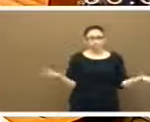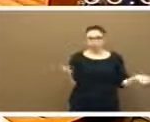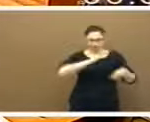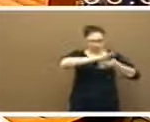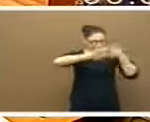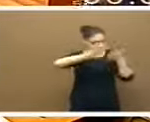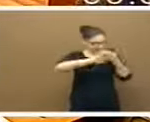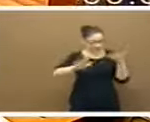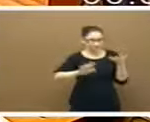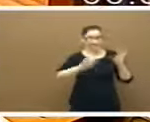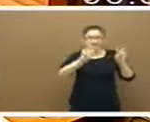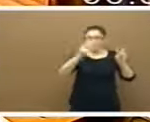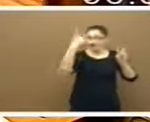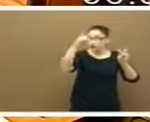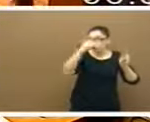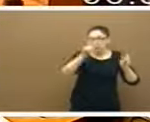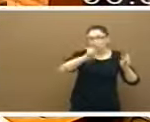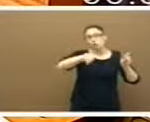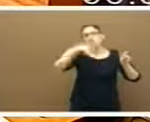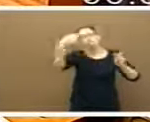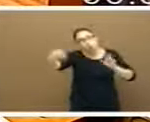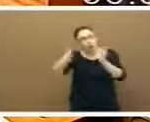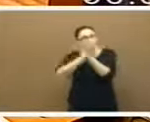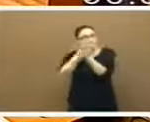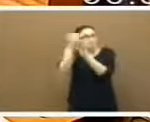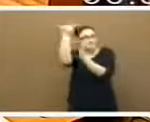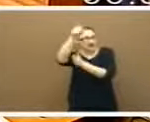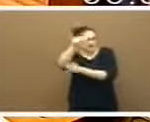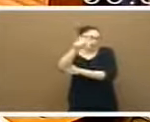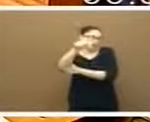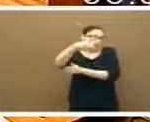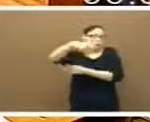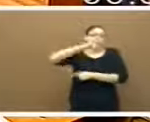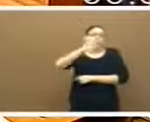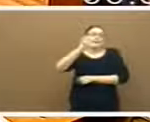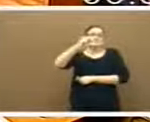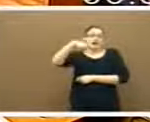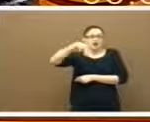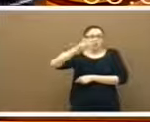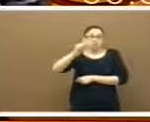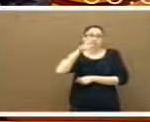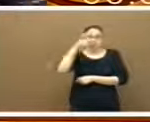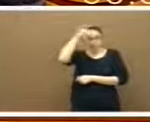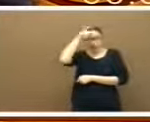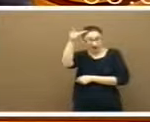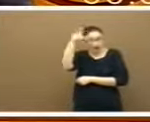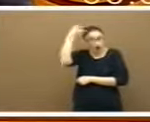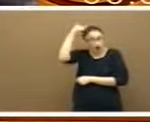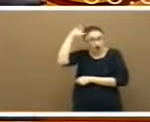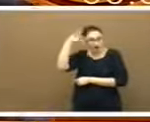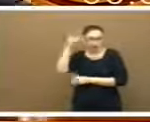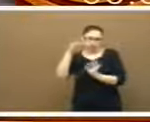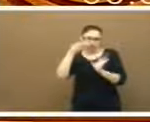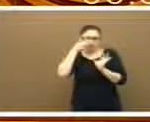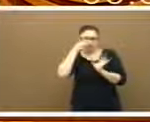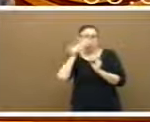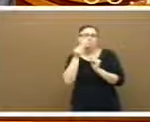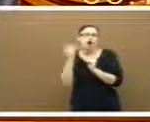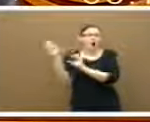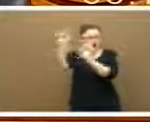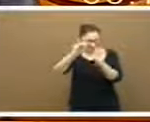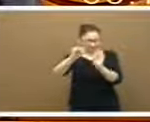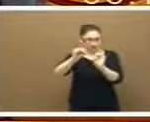Rápidamente, lo de los toros ya lo defenderá mi compañero Juan Manuel, que para eso es de Coria. Y lo del tema del teletrabajo, señor